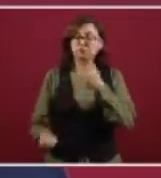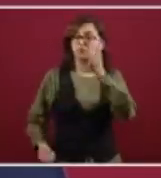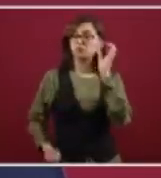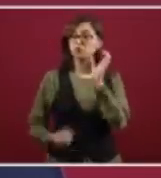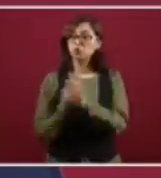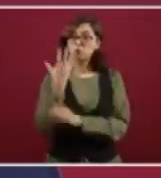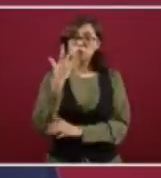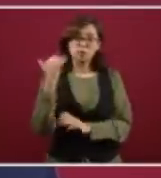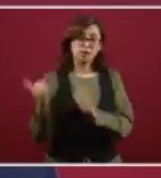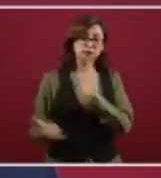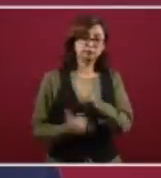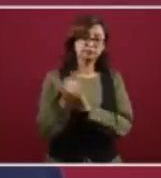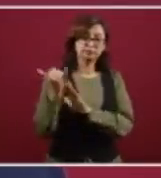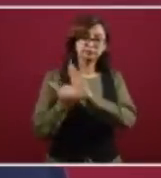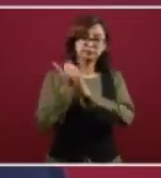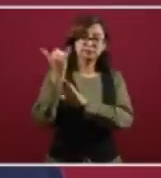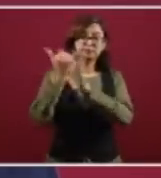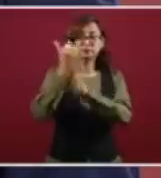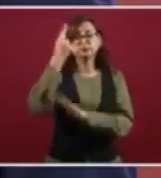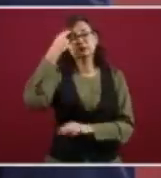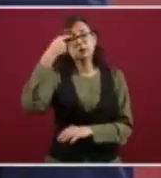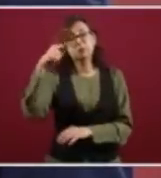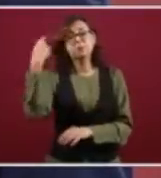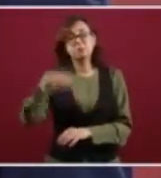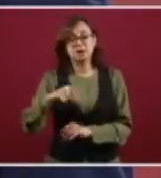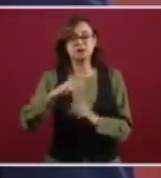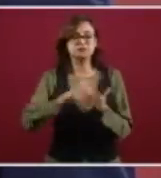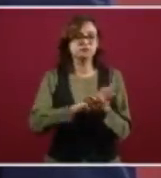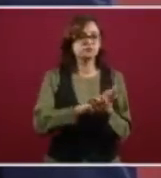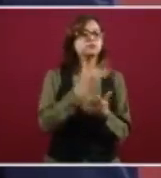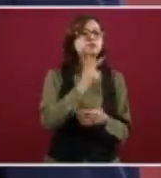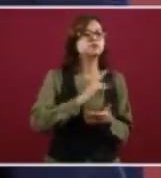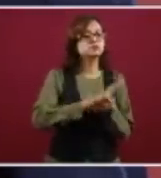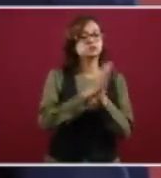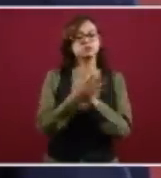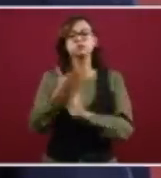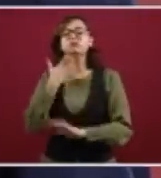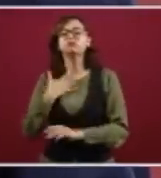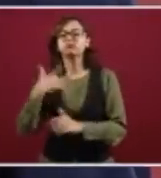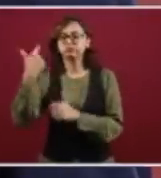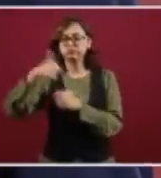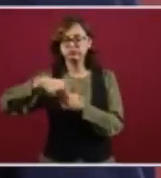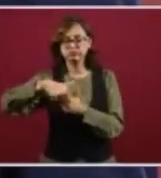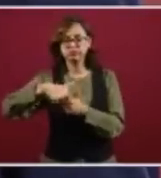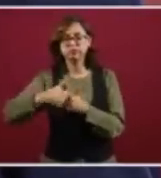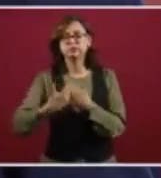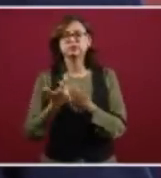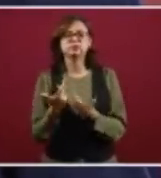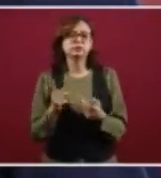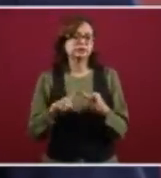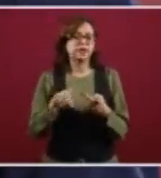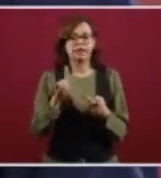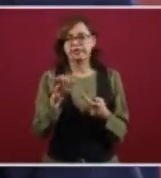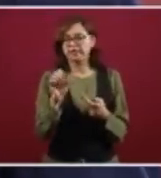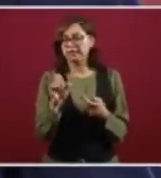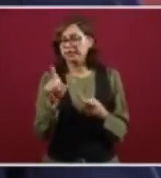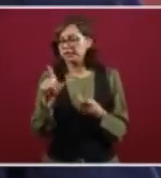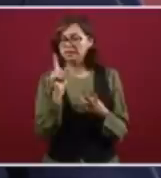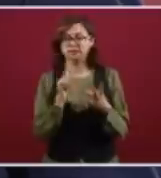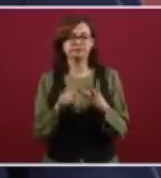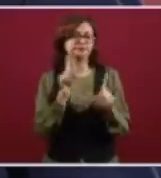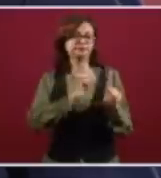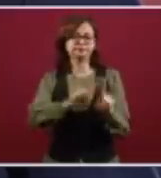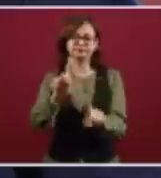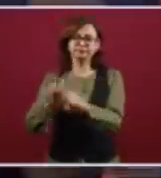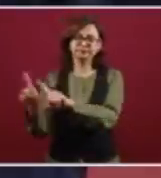nueva para producir la gasolina y el diésel y otros petrolíferos en